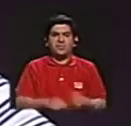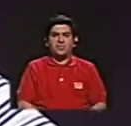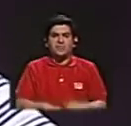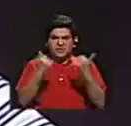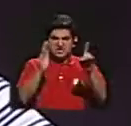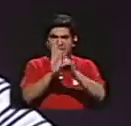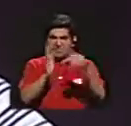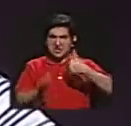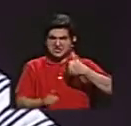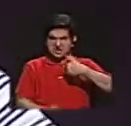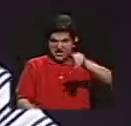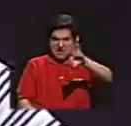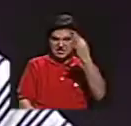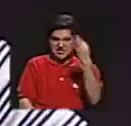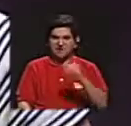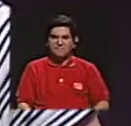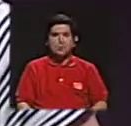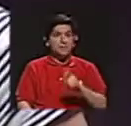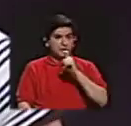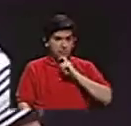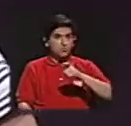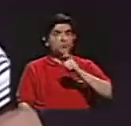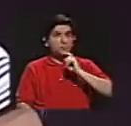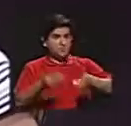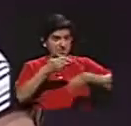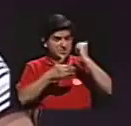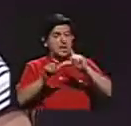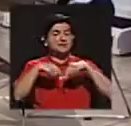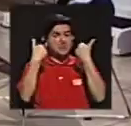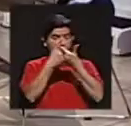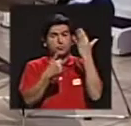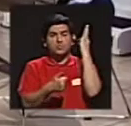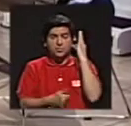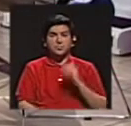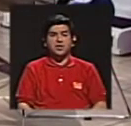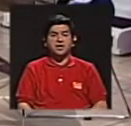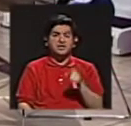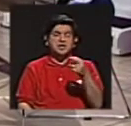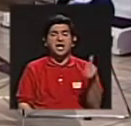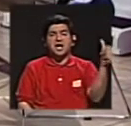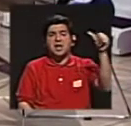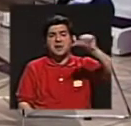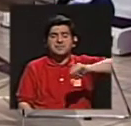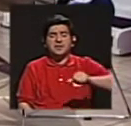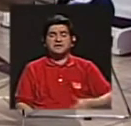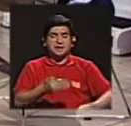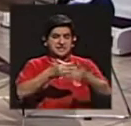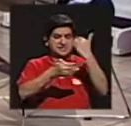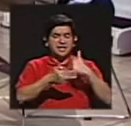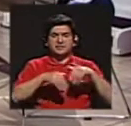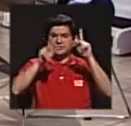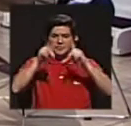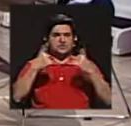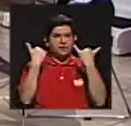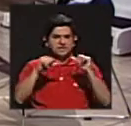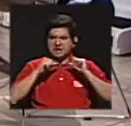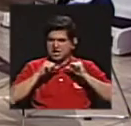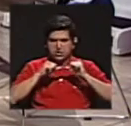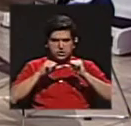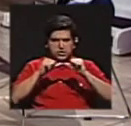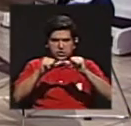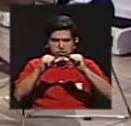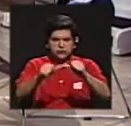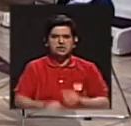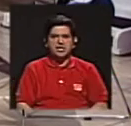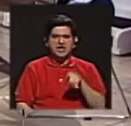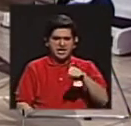ya adquirimos de esa manera, que fue difícil para un grupo de mujeres, lo vamos a ir perdiendo si las de atrás no vienen de una vez